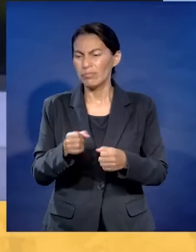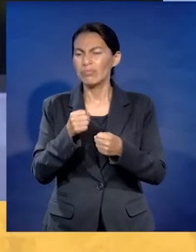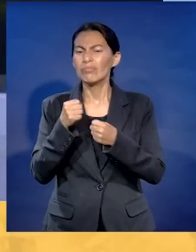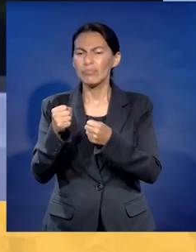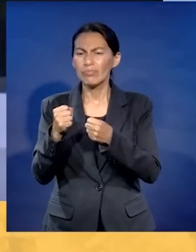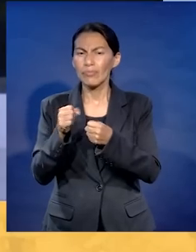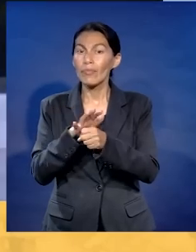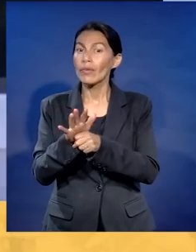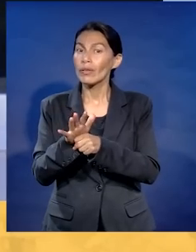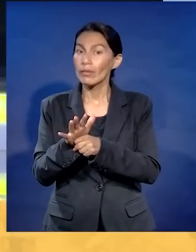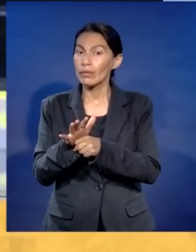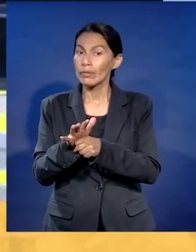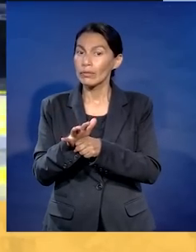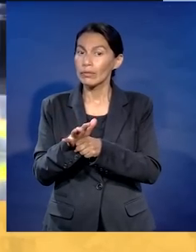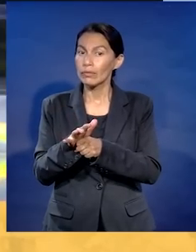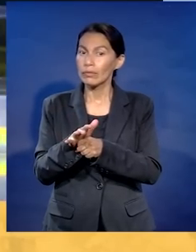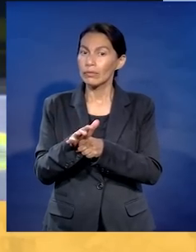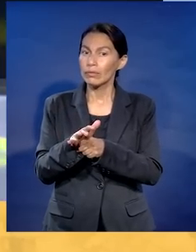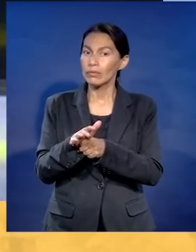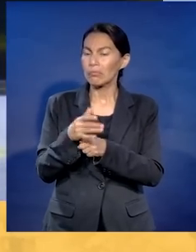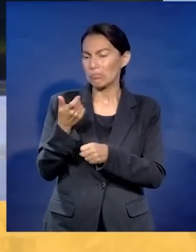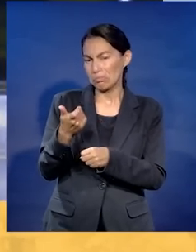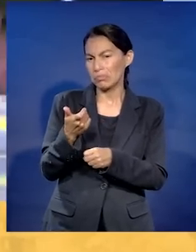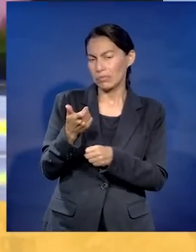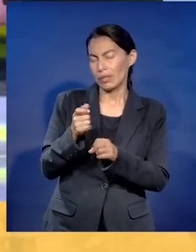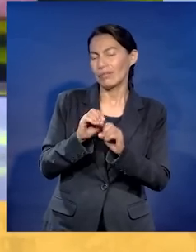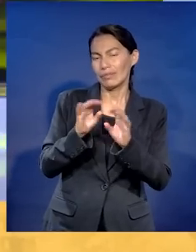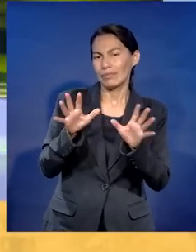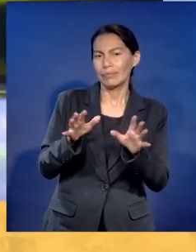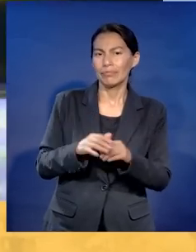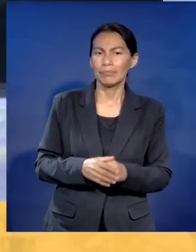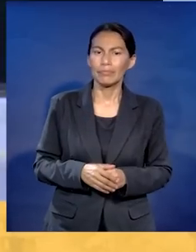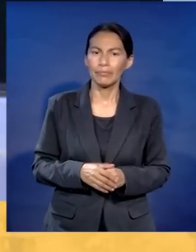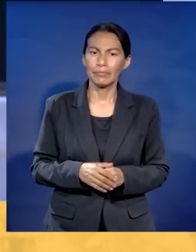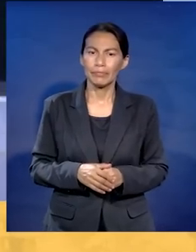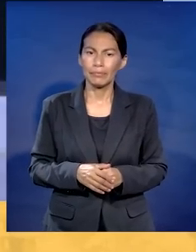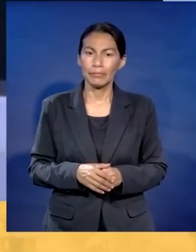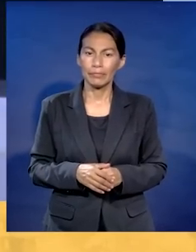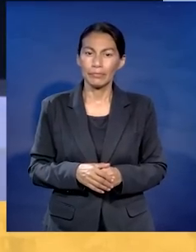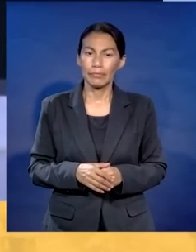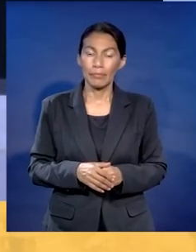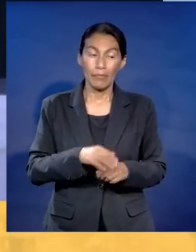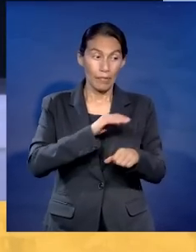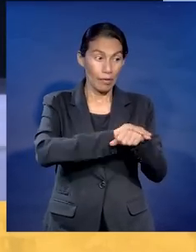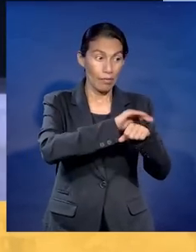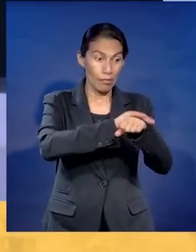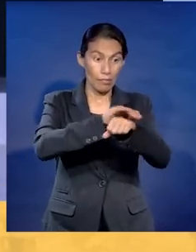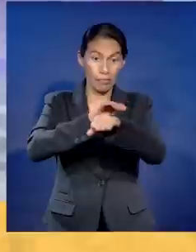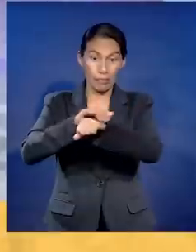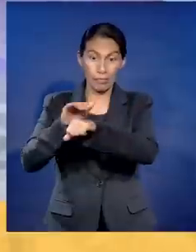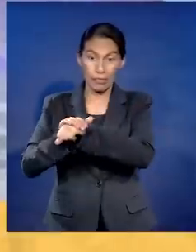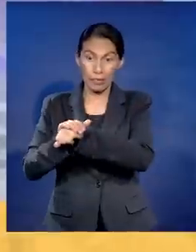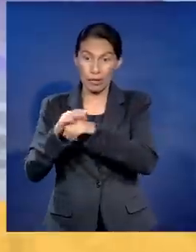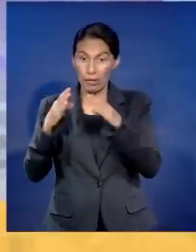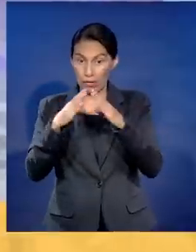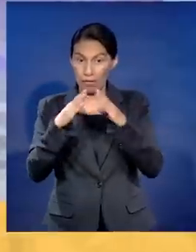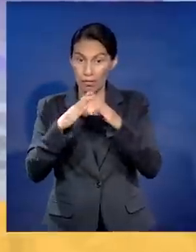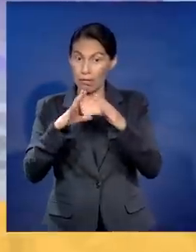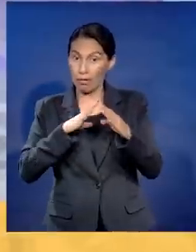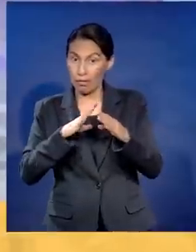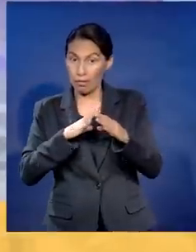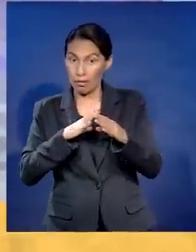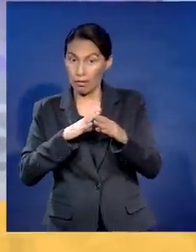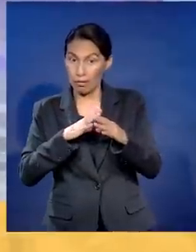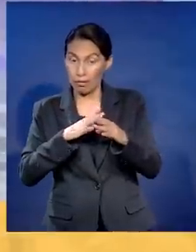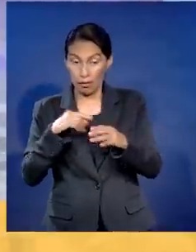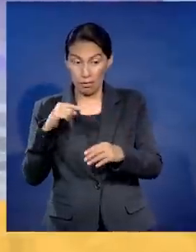sabe eso, usted puede apostarle allí. ¿Qué tipo de seguridad? Claro que seguridad financiera, por supuesto. Llega un momento en que si todas las amigas